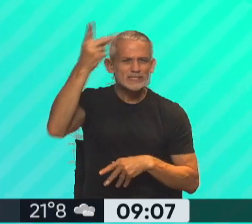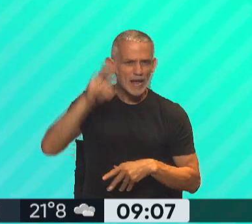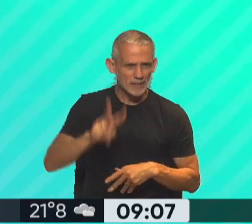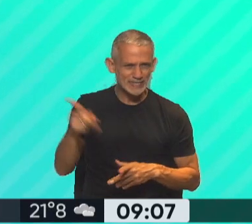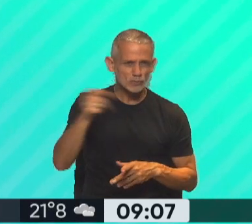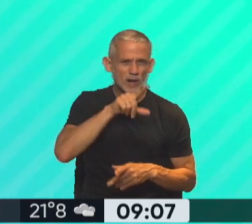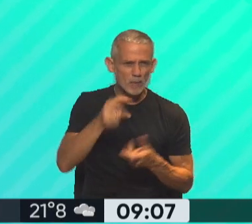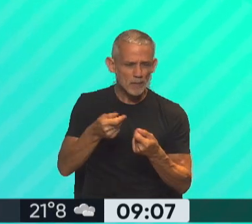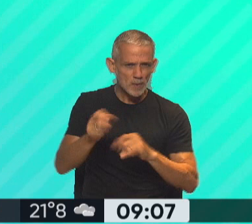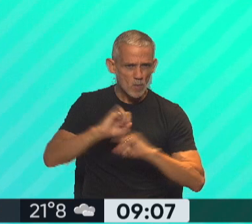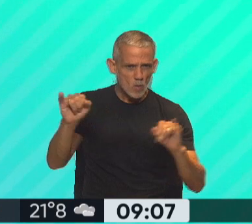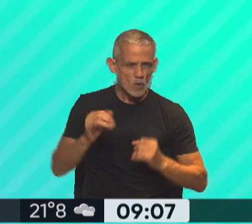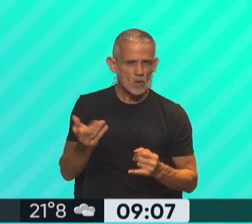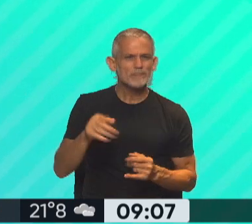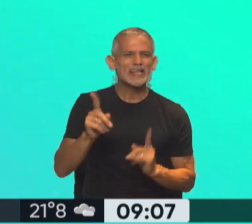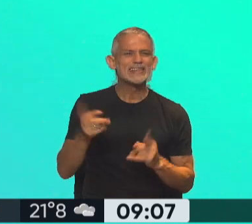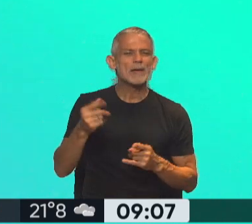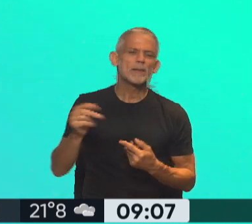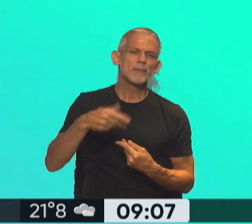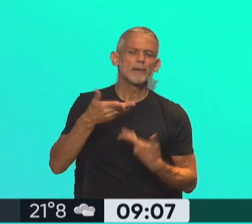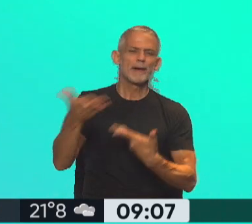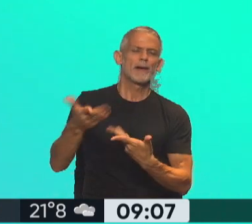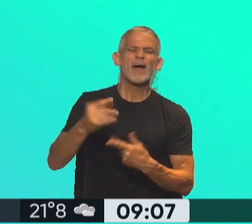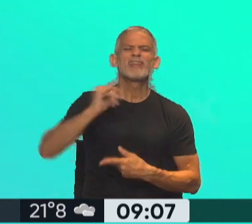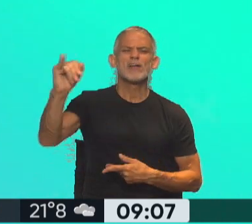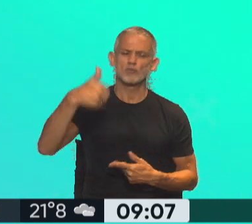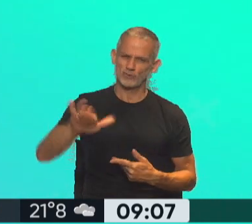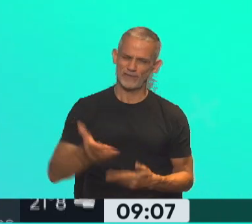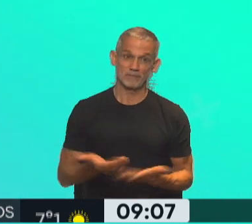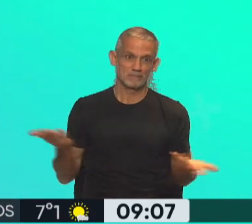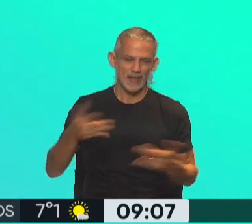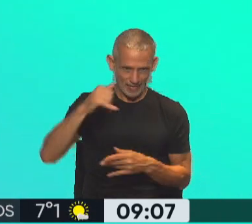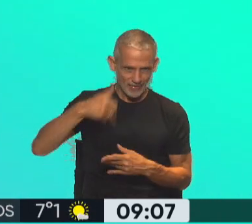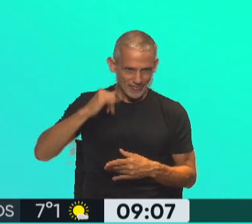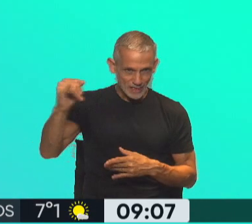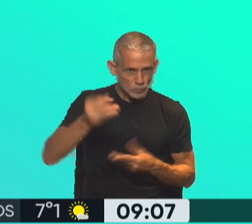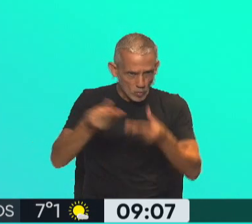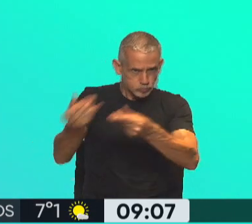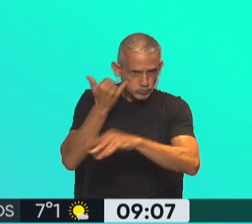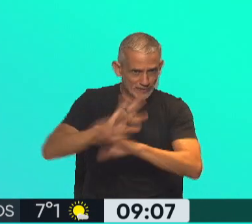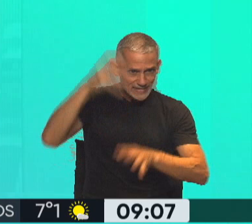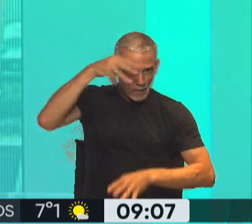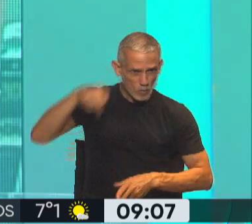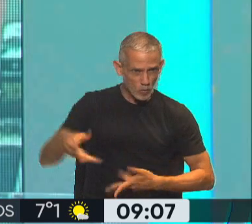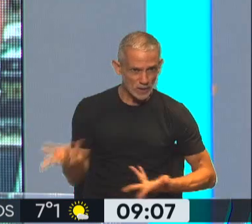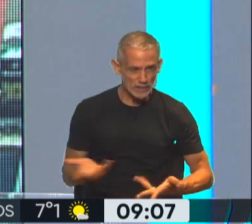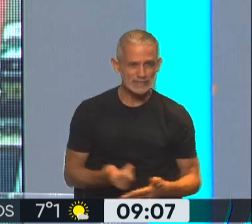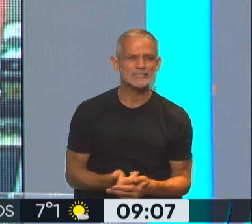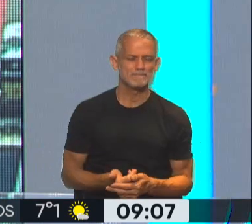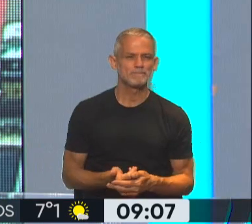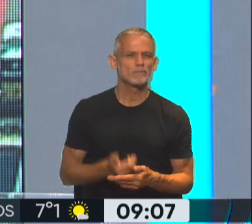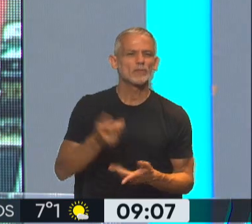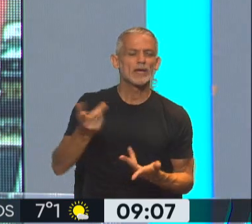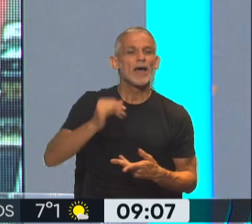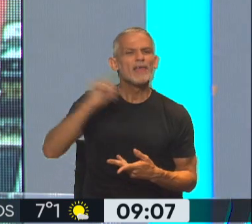través de redes sociales hasta también el anticipo de la presentación de una denuncia no bueno la denuncia penal que finalmente se presentó Sí así es recordemos la